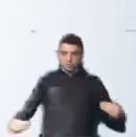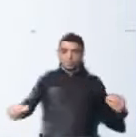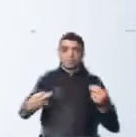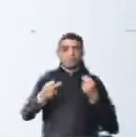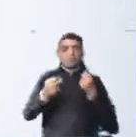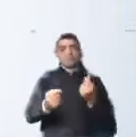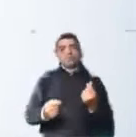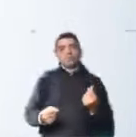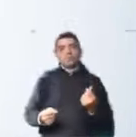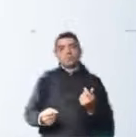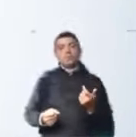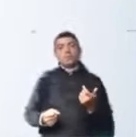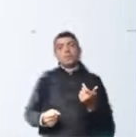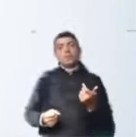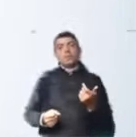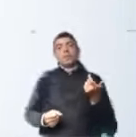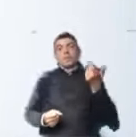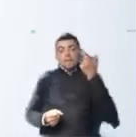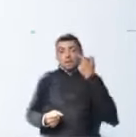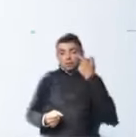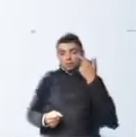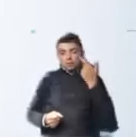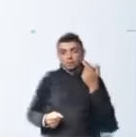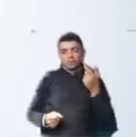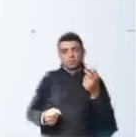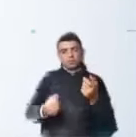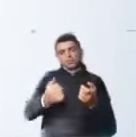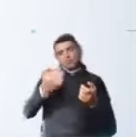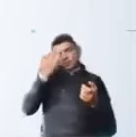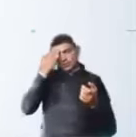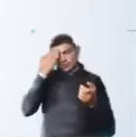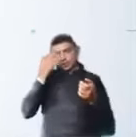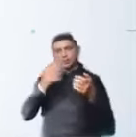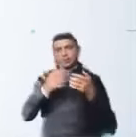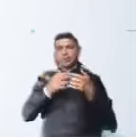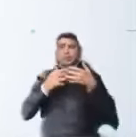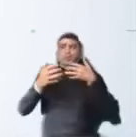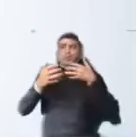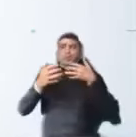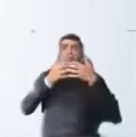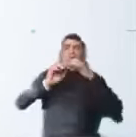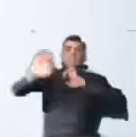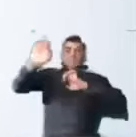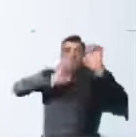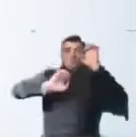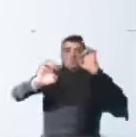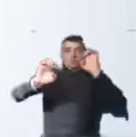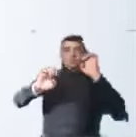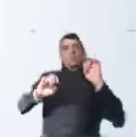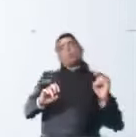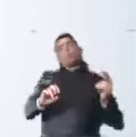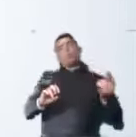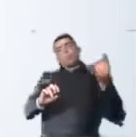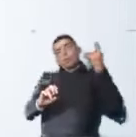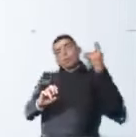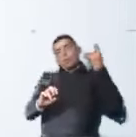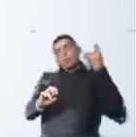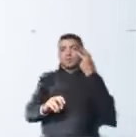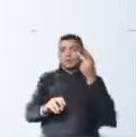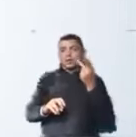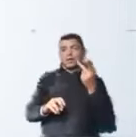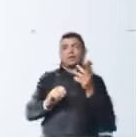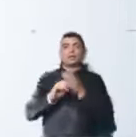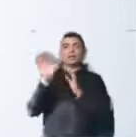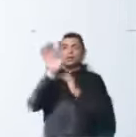células normales pues tienen un mecanismo de defensa como para decirle al sistema inmunológico, mire, aquí hay un virus, aquí hay algo raro, y